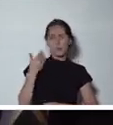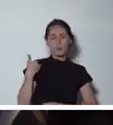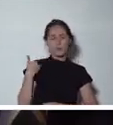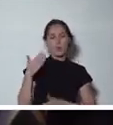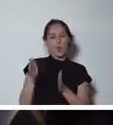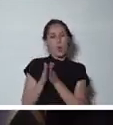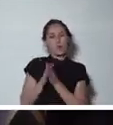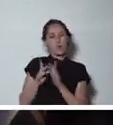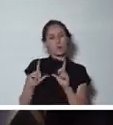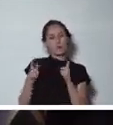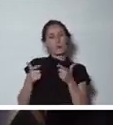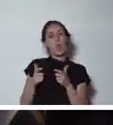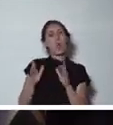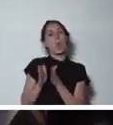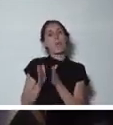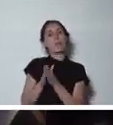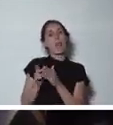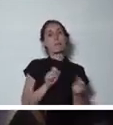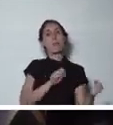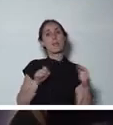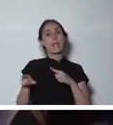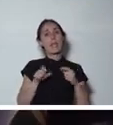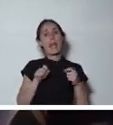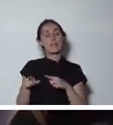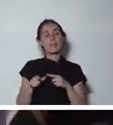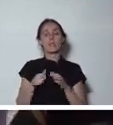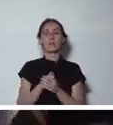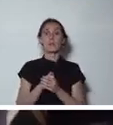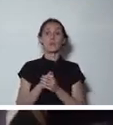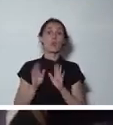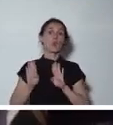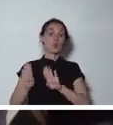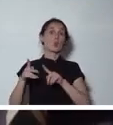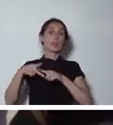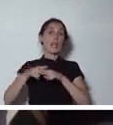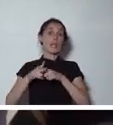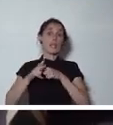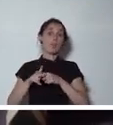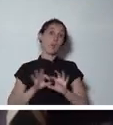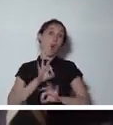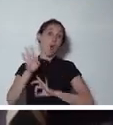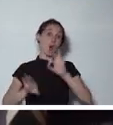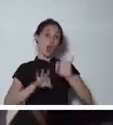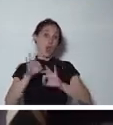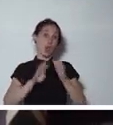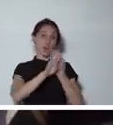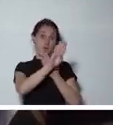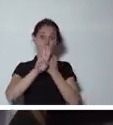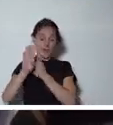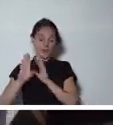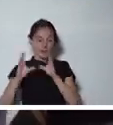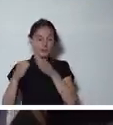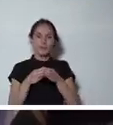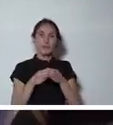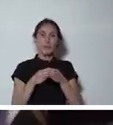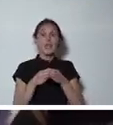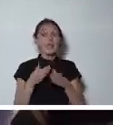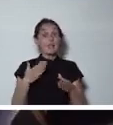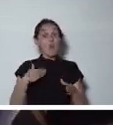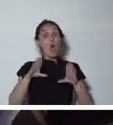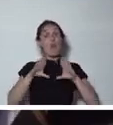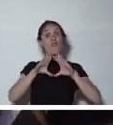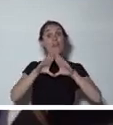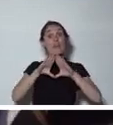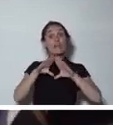compañeras migrantes que organizaban unos talleres en una asociación vecinal les decía hacer feminismo desde el estado también implica